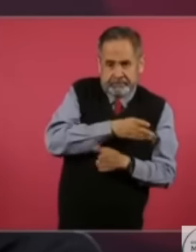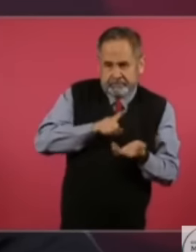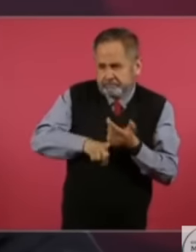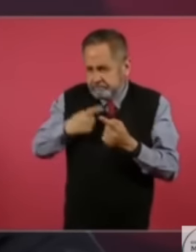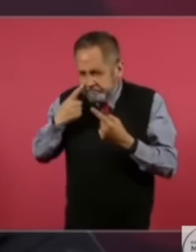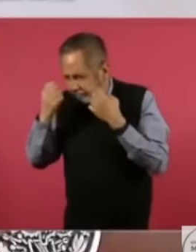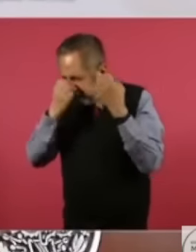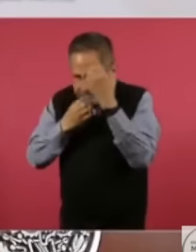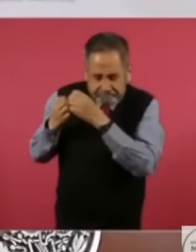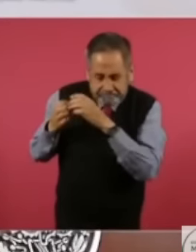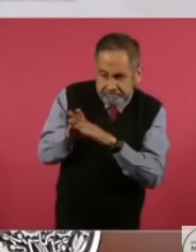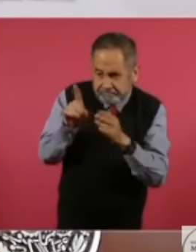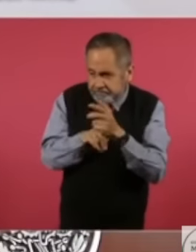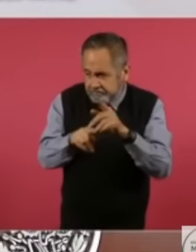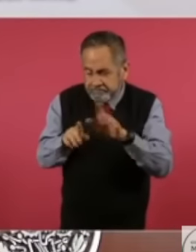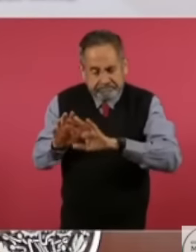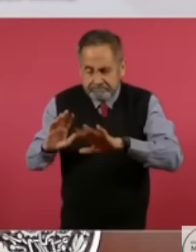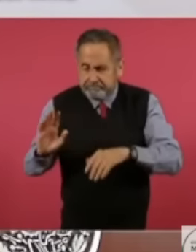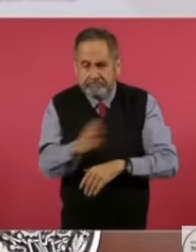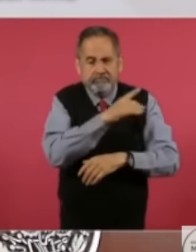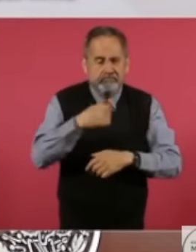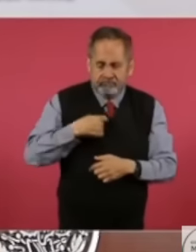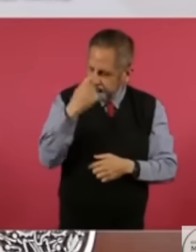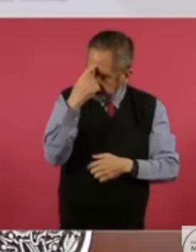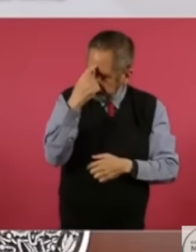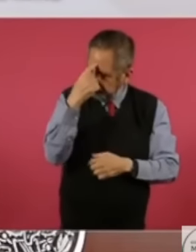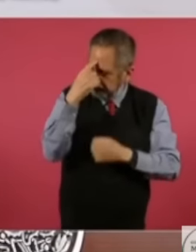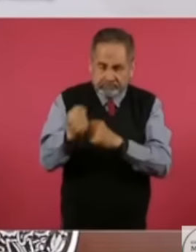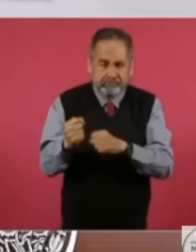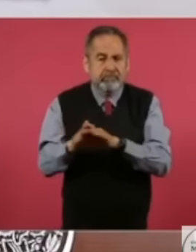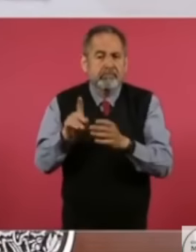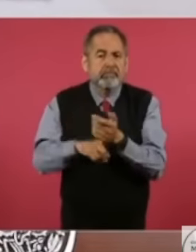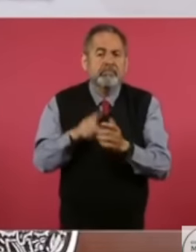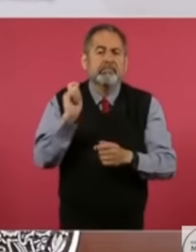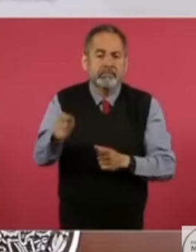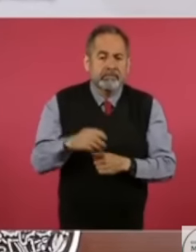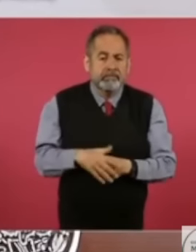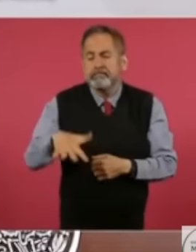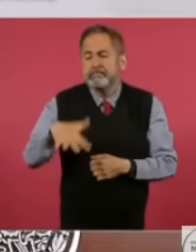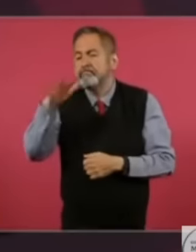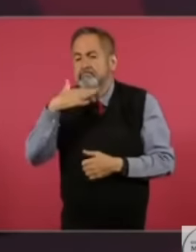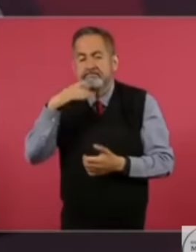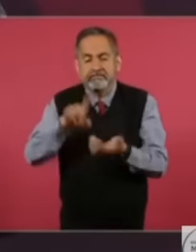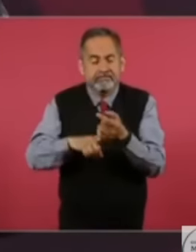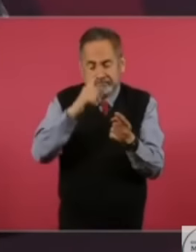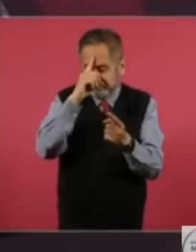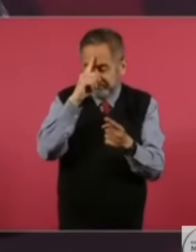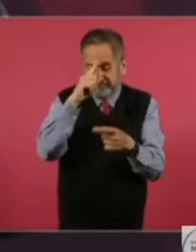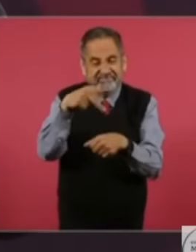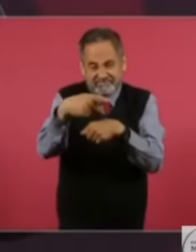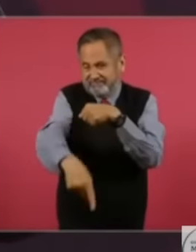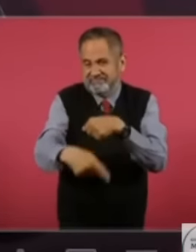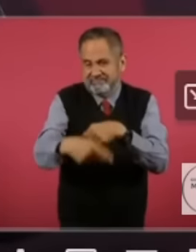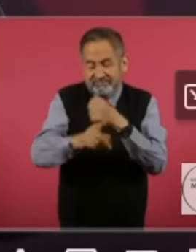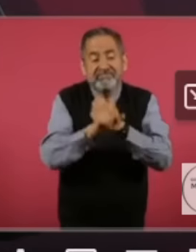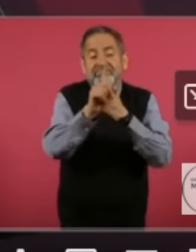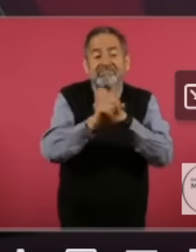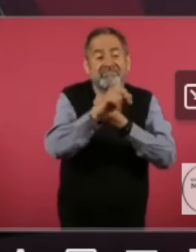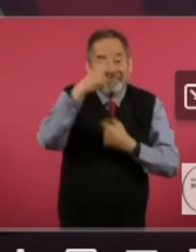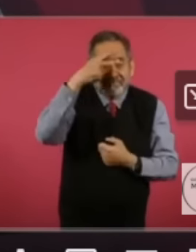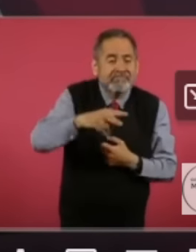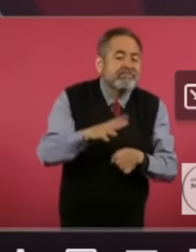que familia, déjame tu like y suscríbete para que estés enterado de todas las noticias diarias que traemos para